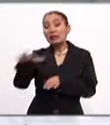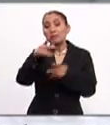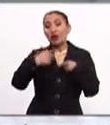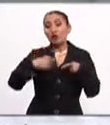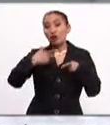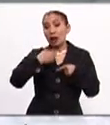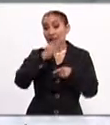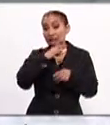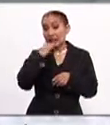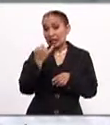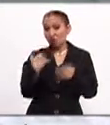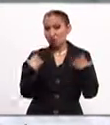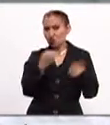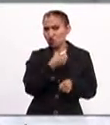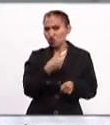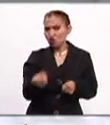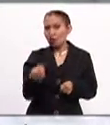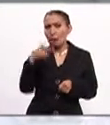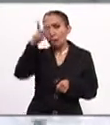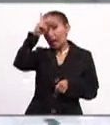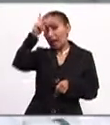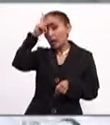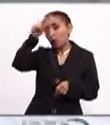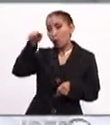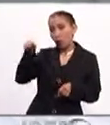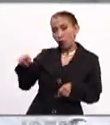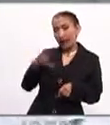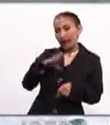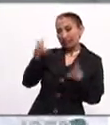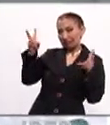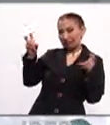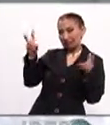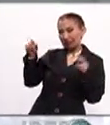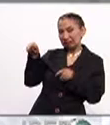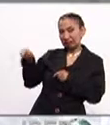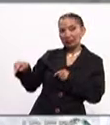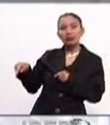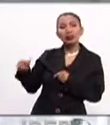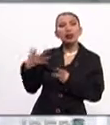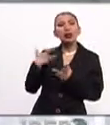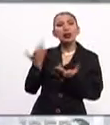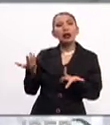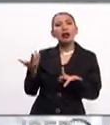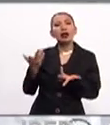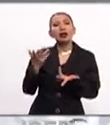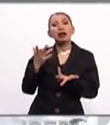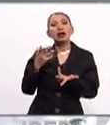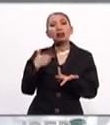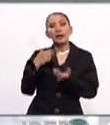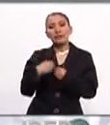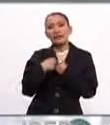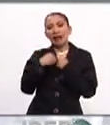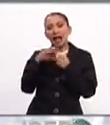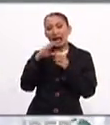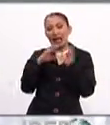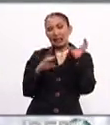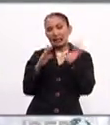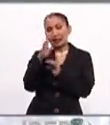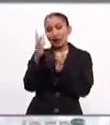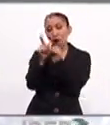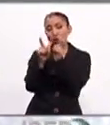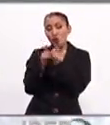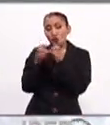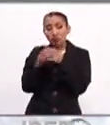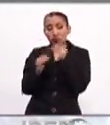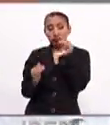está organizada. A diferencia de Perú, que en donde se dio el caso de Sodalicio, de Vida Cristiana, que es una